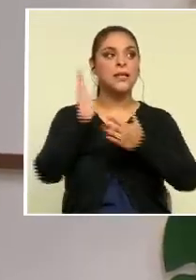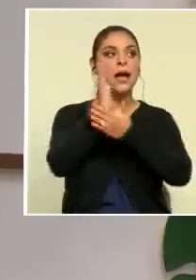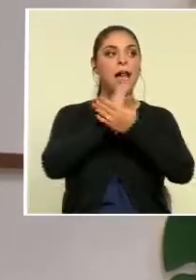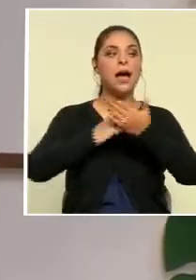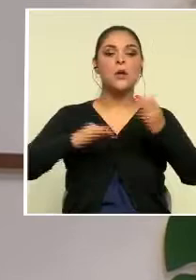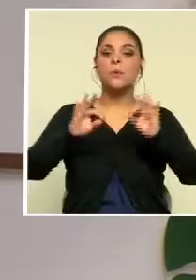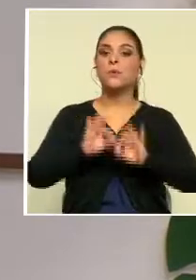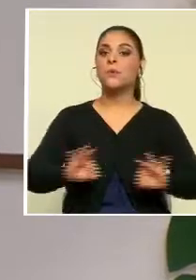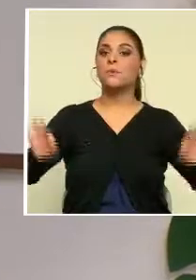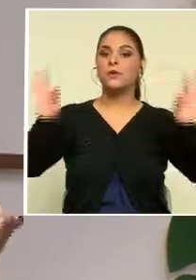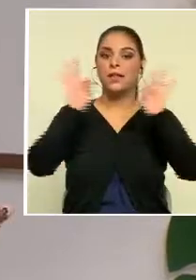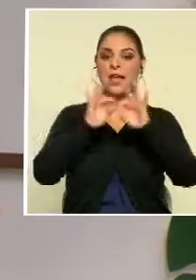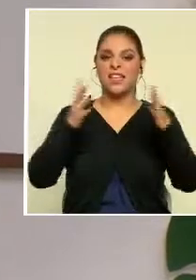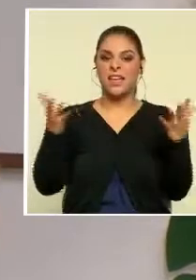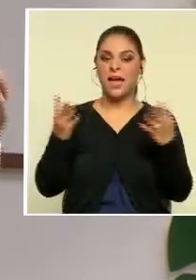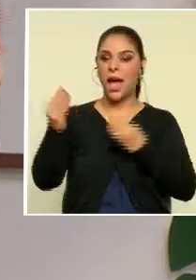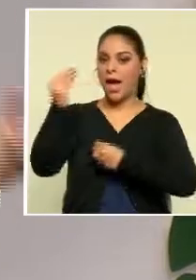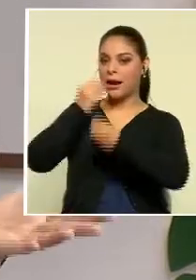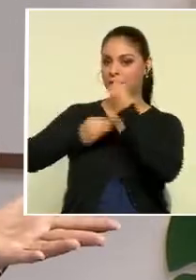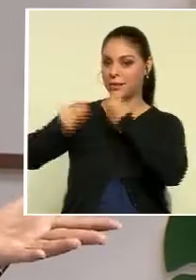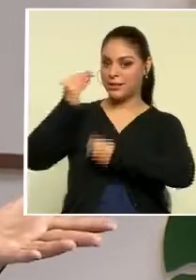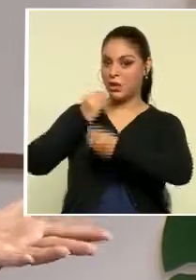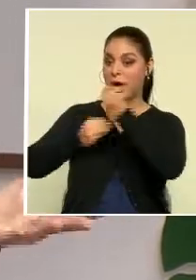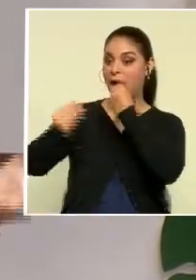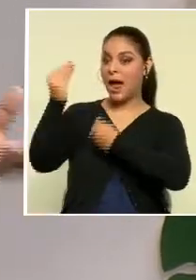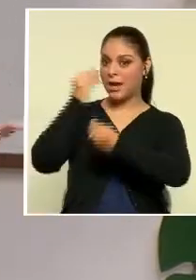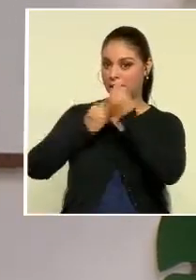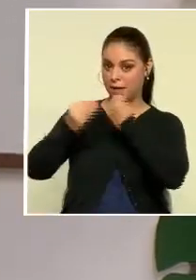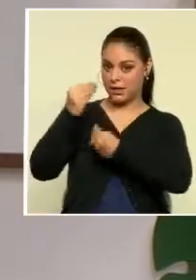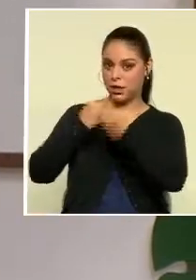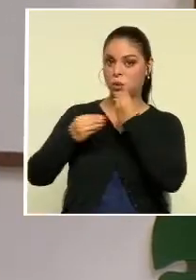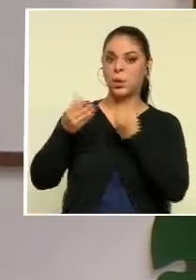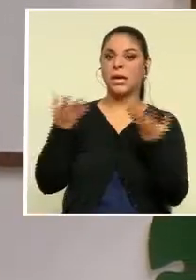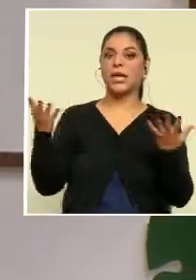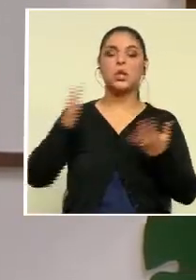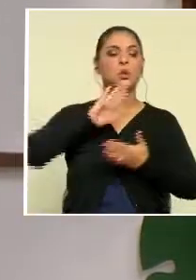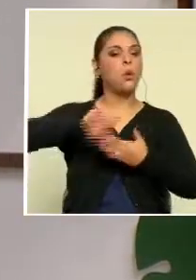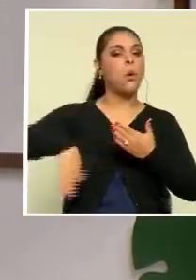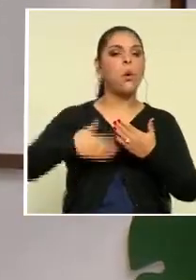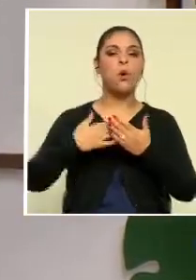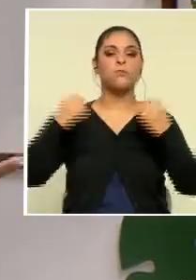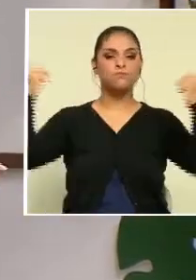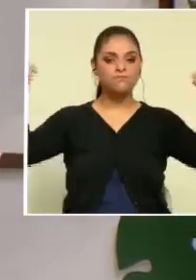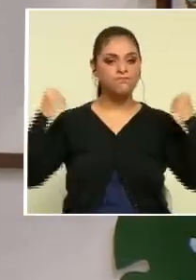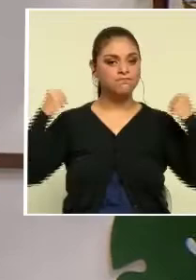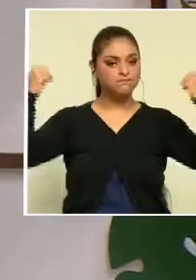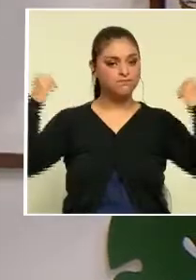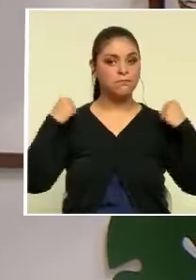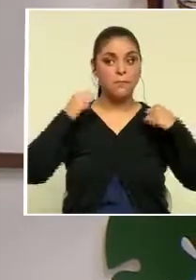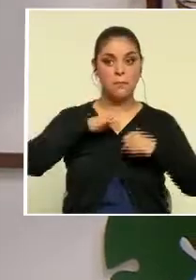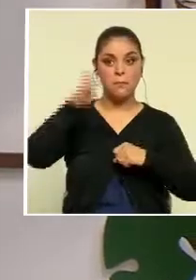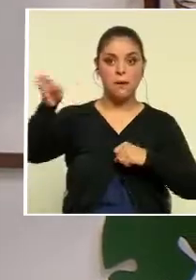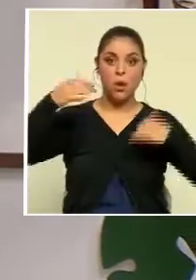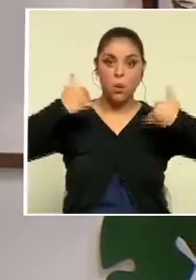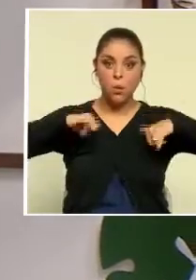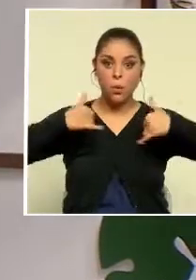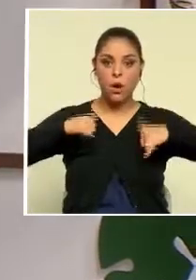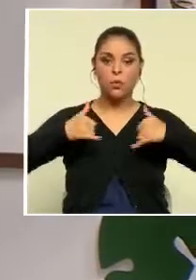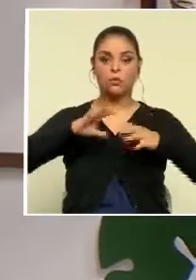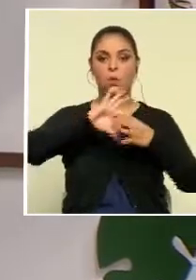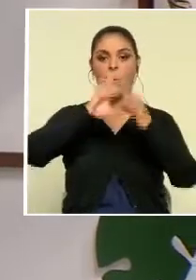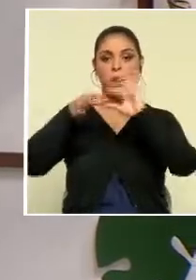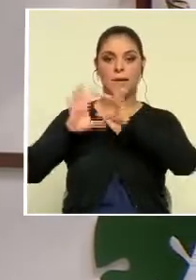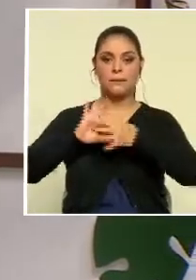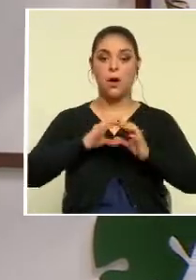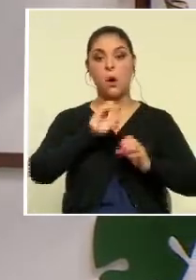importante que es la alimentación la alimentación que todo atleta que va a juegos olímpicos necesita o todo